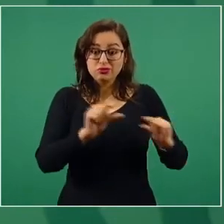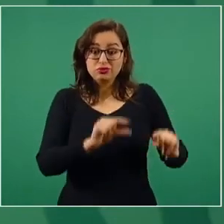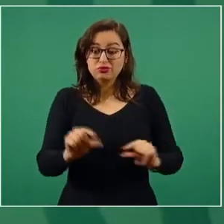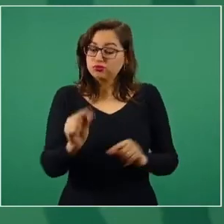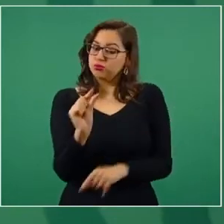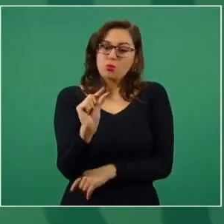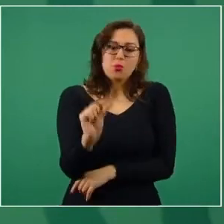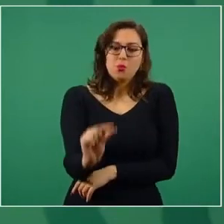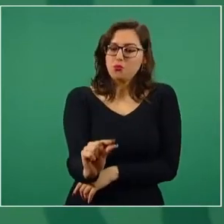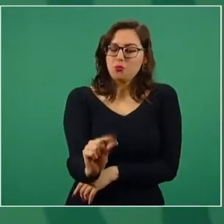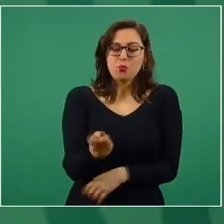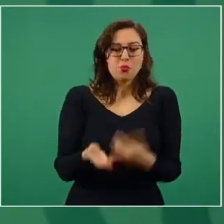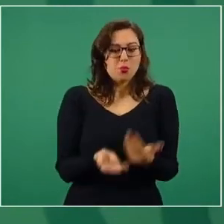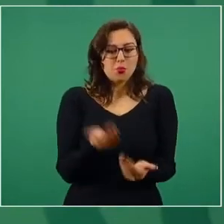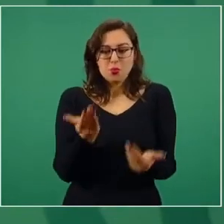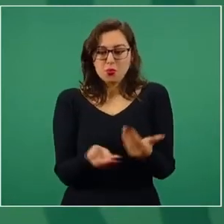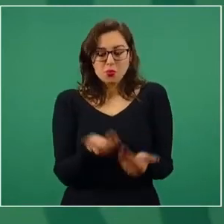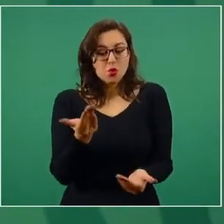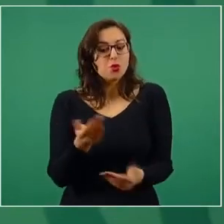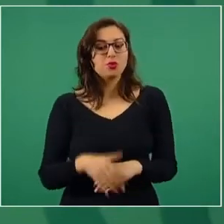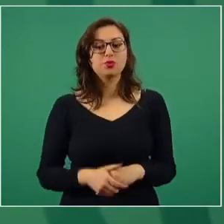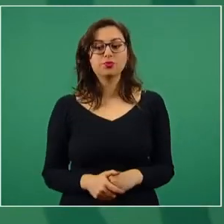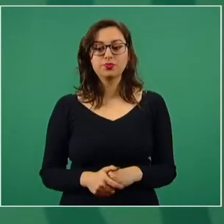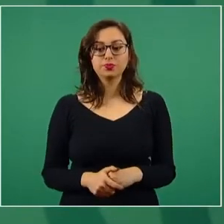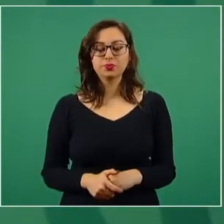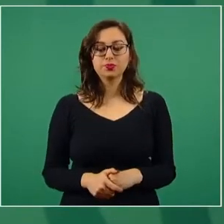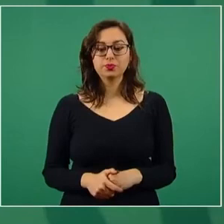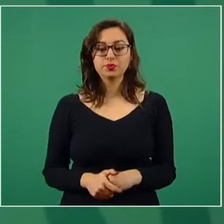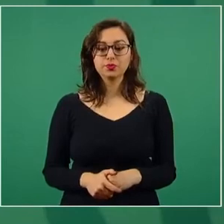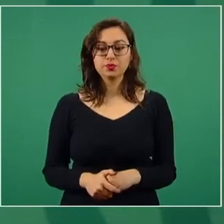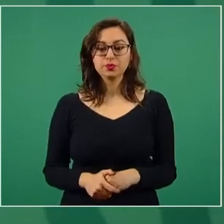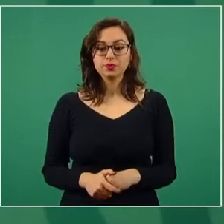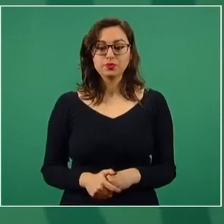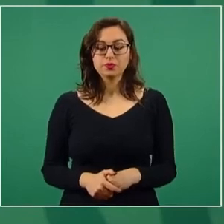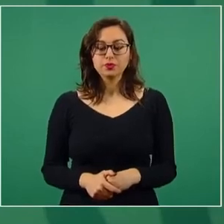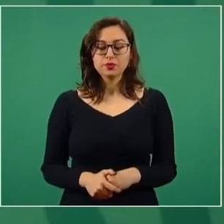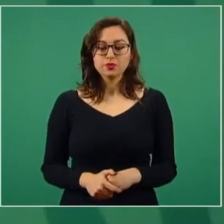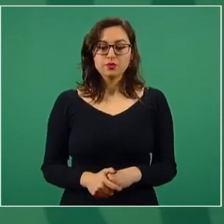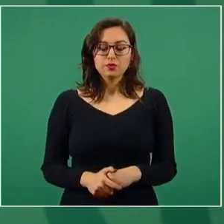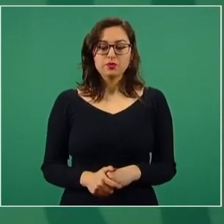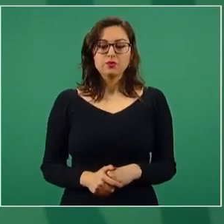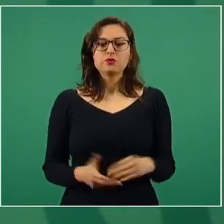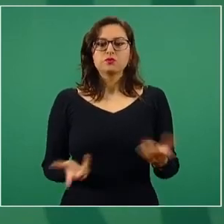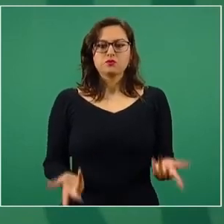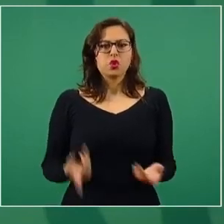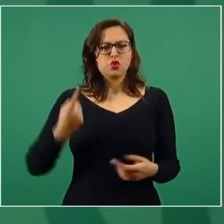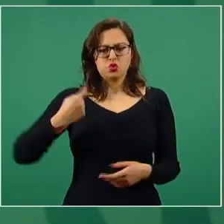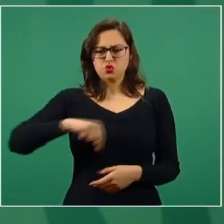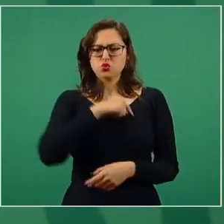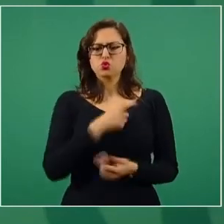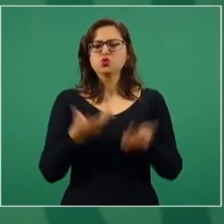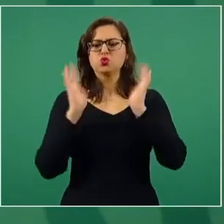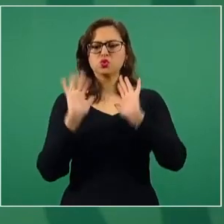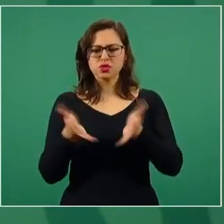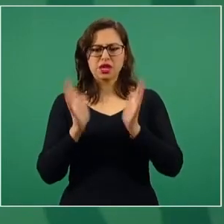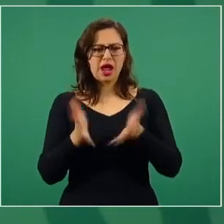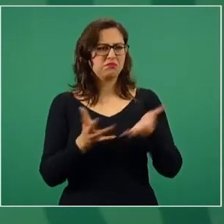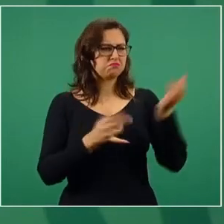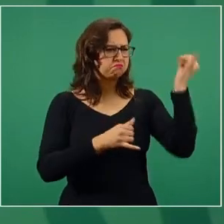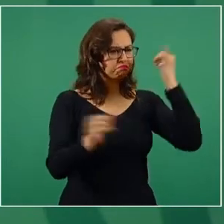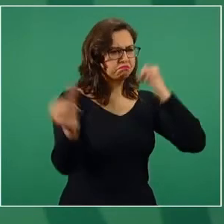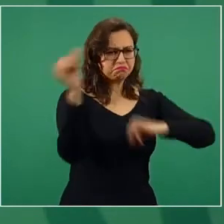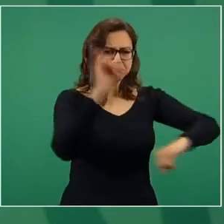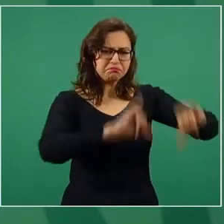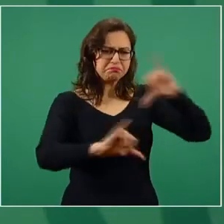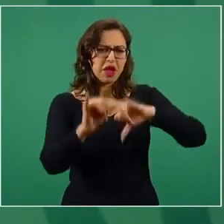Nosotros tenemos contratos con todas las farmacéuticas, llevamos muy